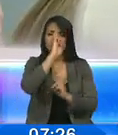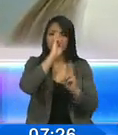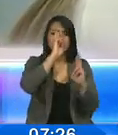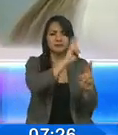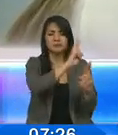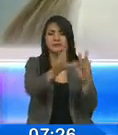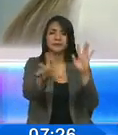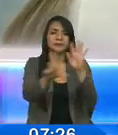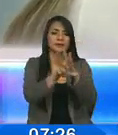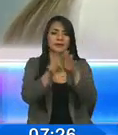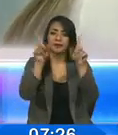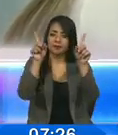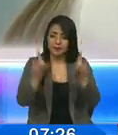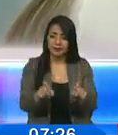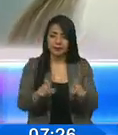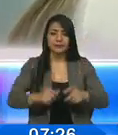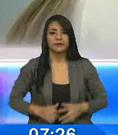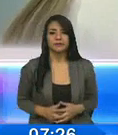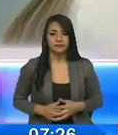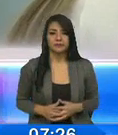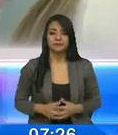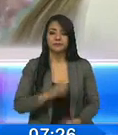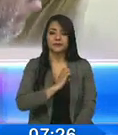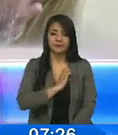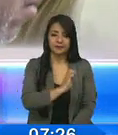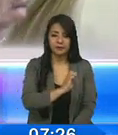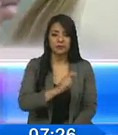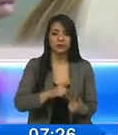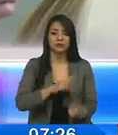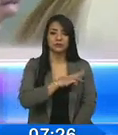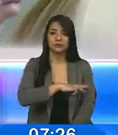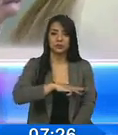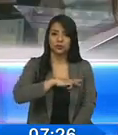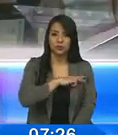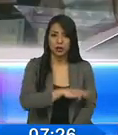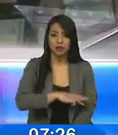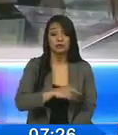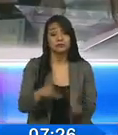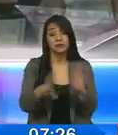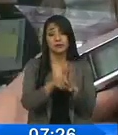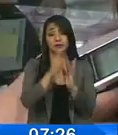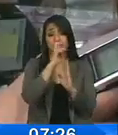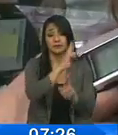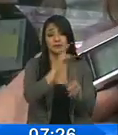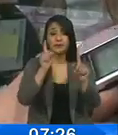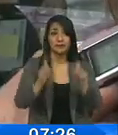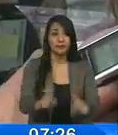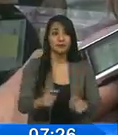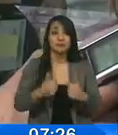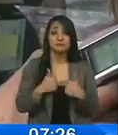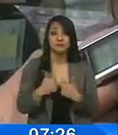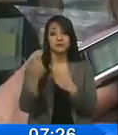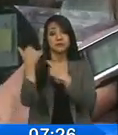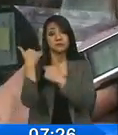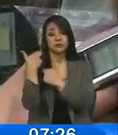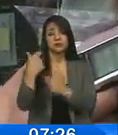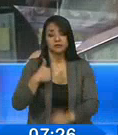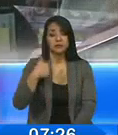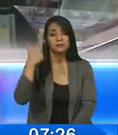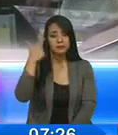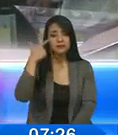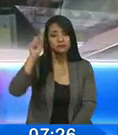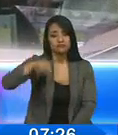corresponde en lo ético, en lo moral, en lo legal. Lo que a nosotros compete, pues, pensamos que